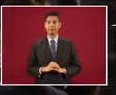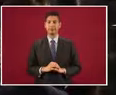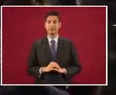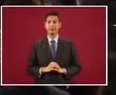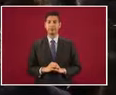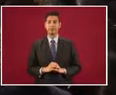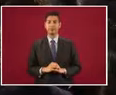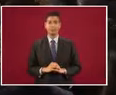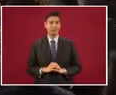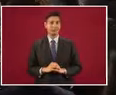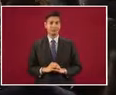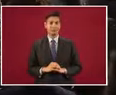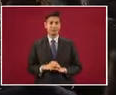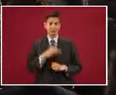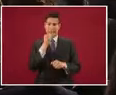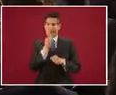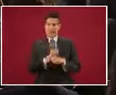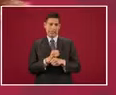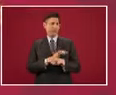No se puede